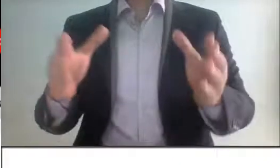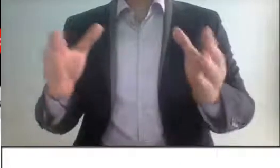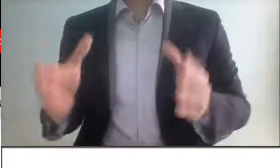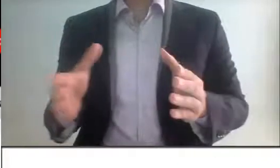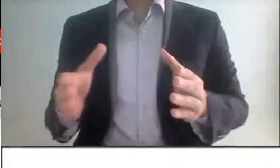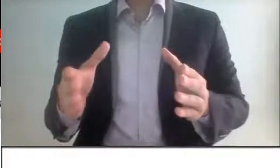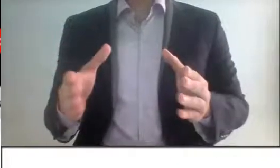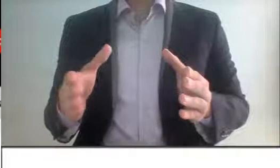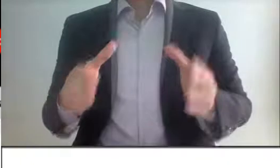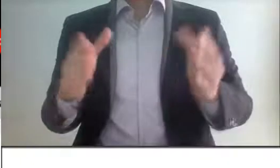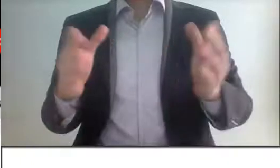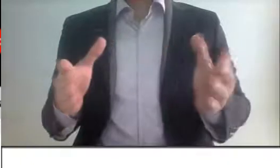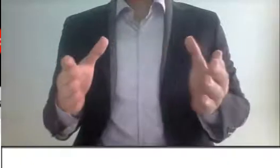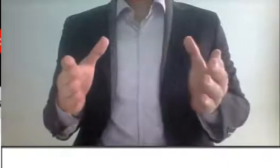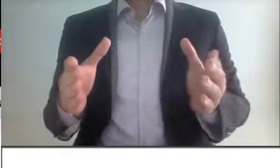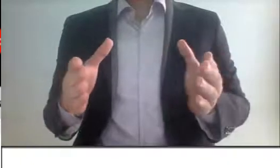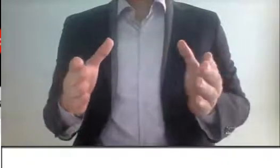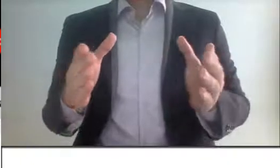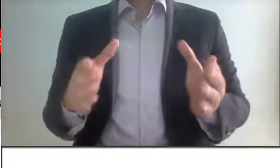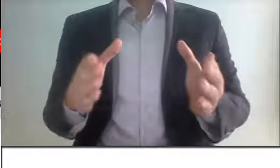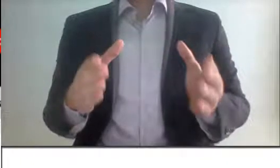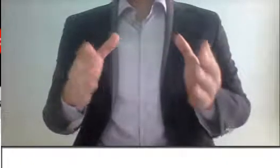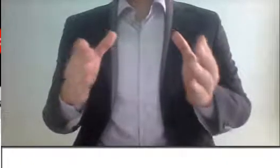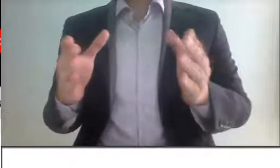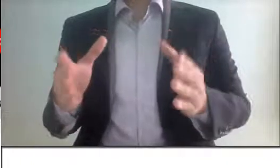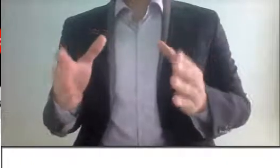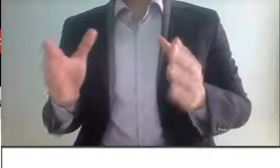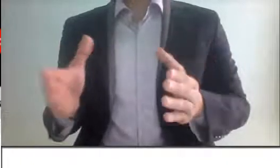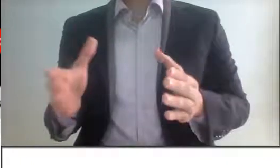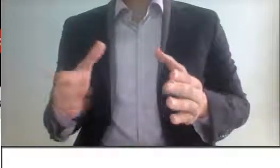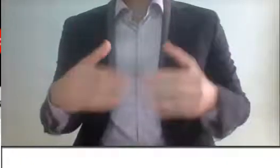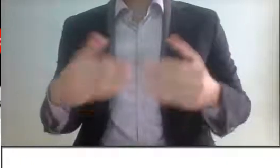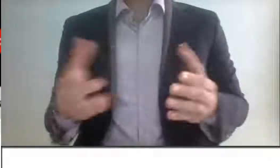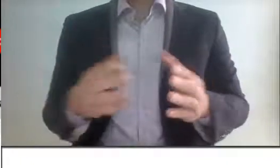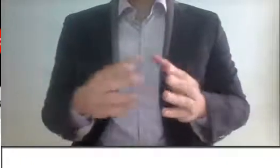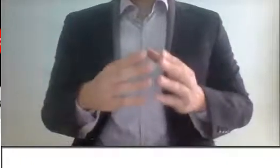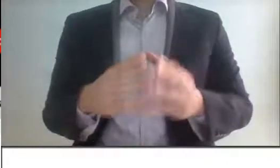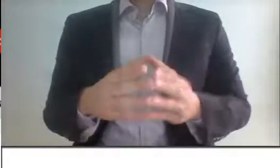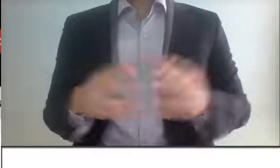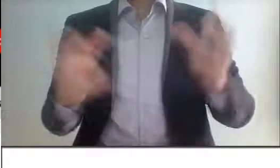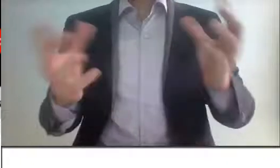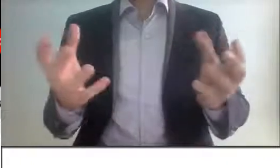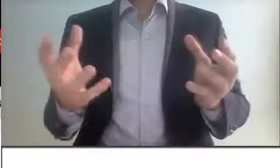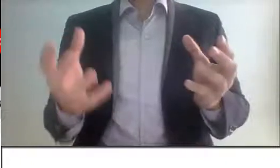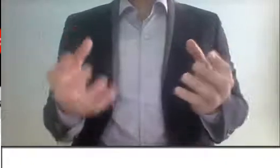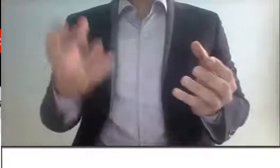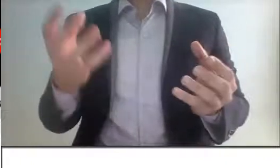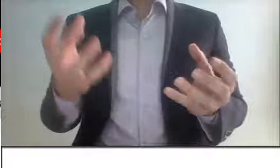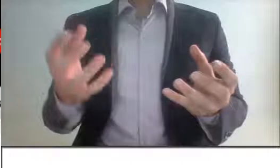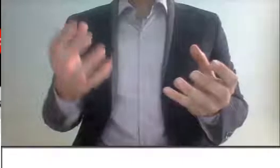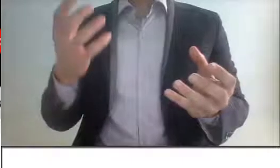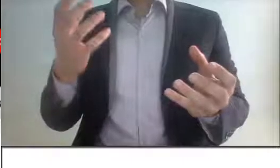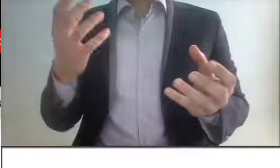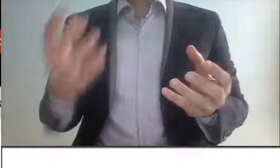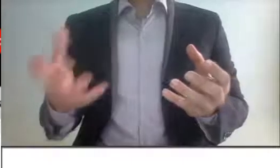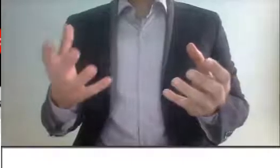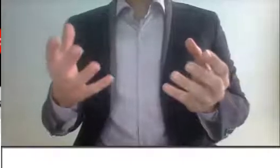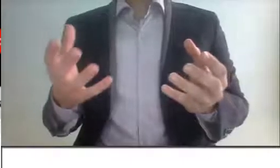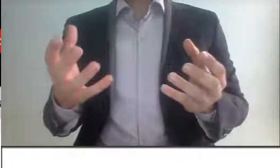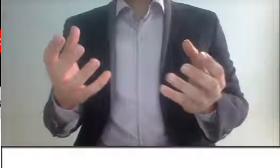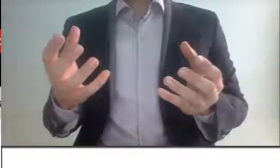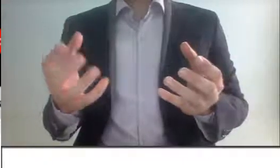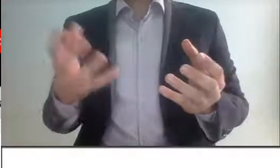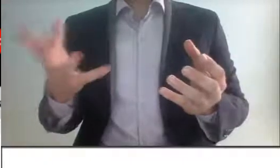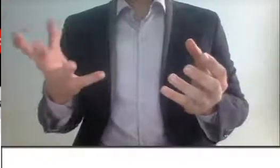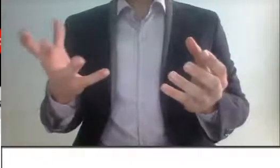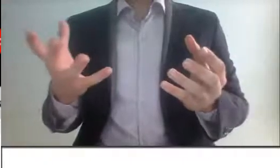dicen, oh, mira, este gobierno es peor, pues si ustedes se basan en las cantidades que se terminaron robando estos personajes, nos podemos dar cuenta que esa no es la realidad,